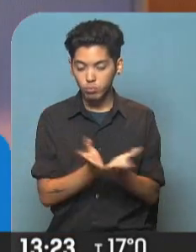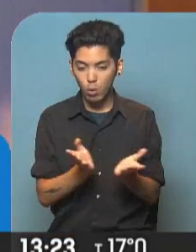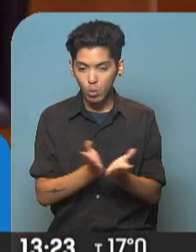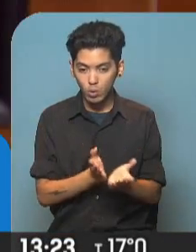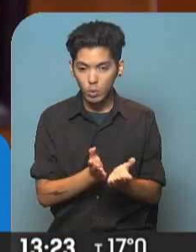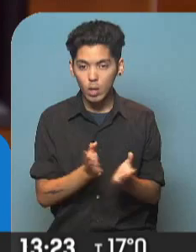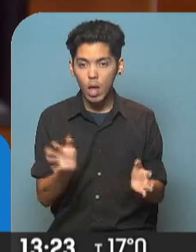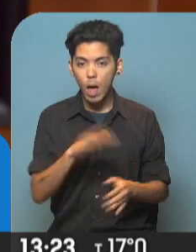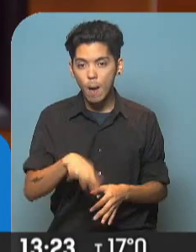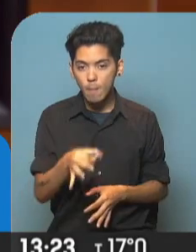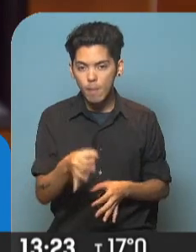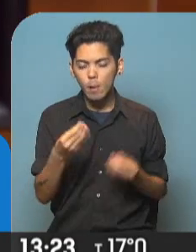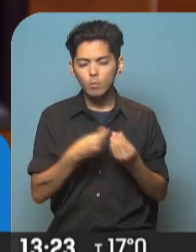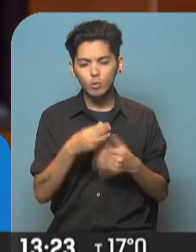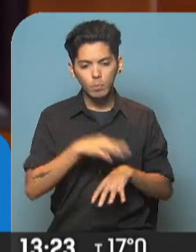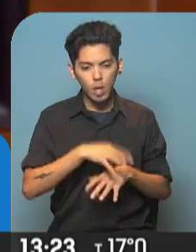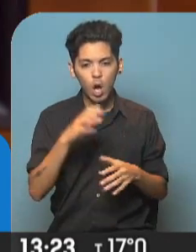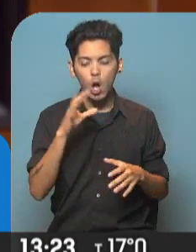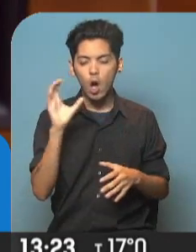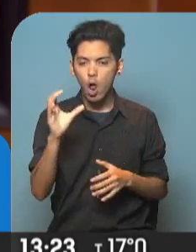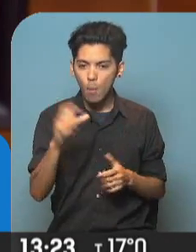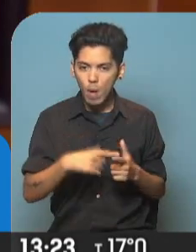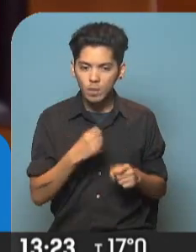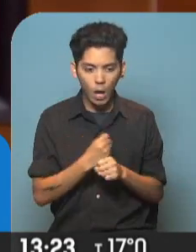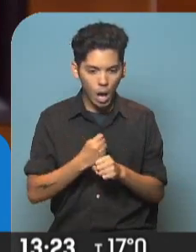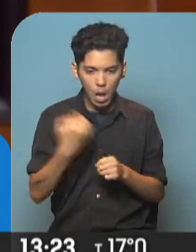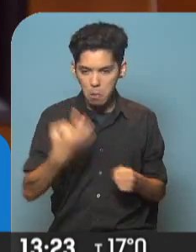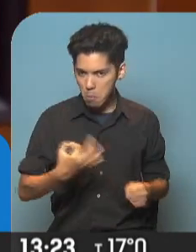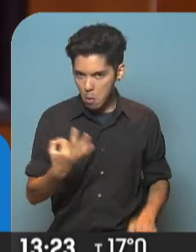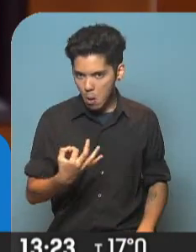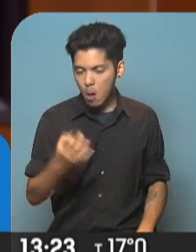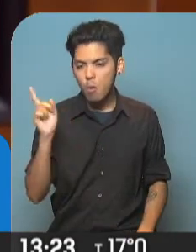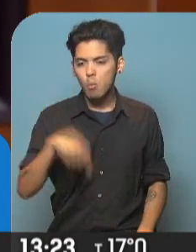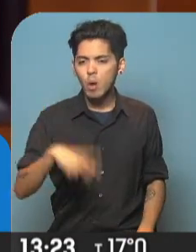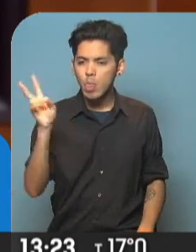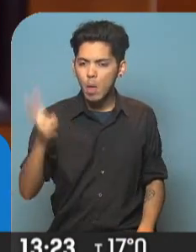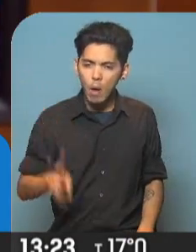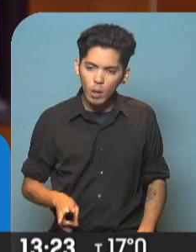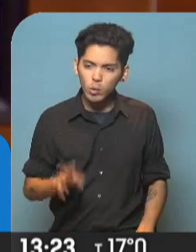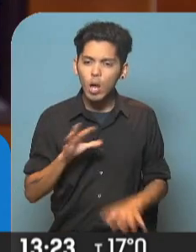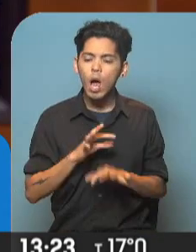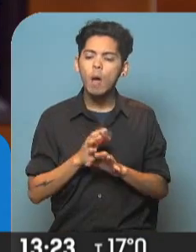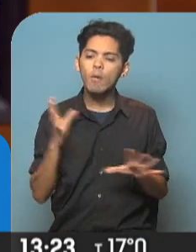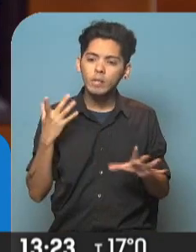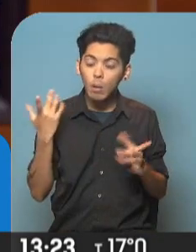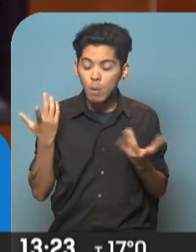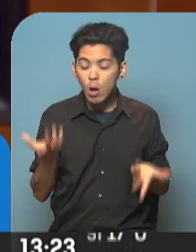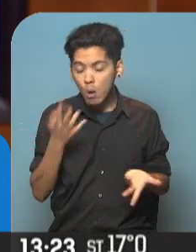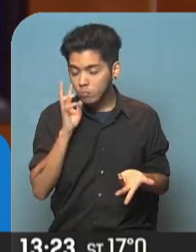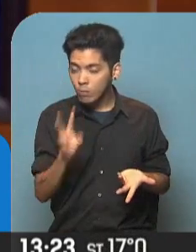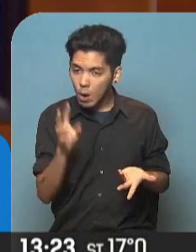claro, muchos médicos colombianos trabajando muy bien, de Venezuela, y muchos profesionales, pero como ahí estamos